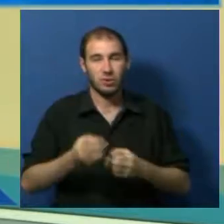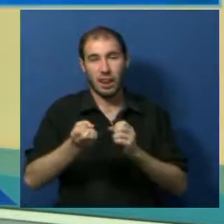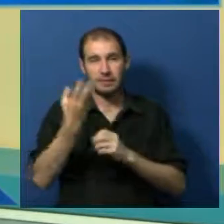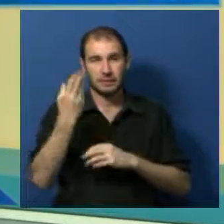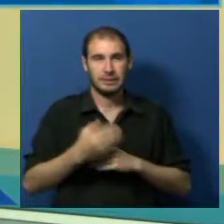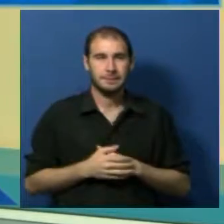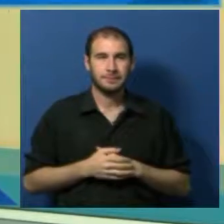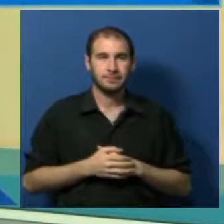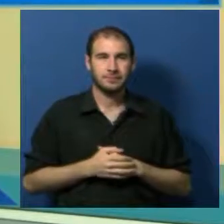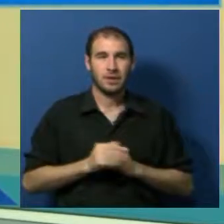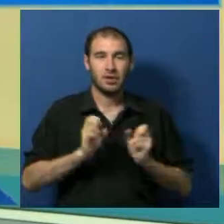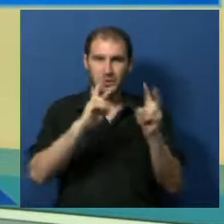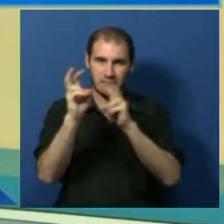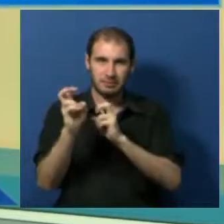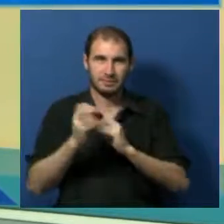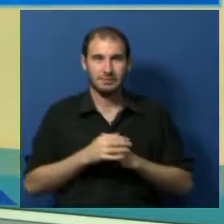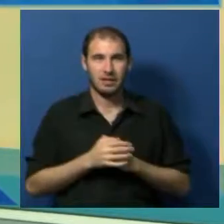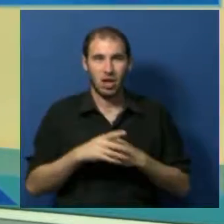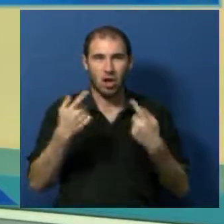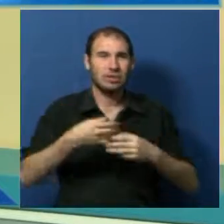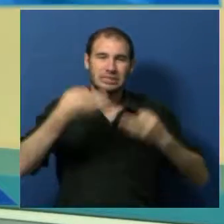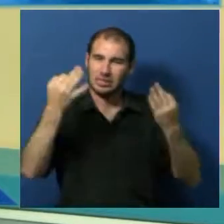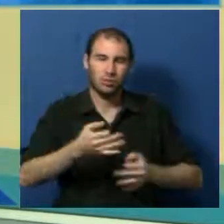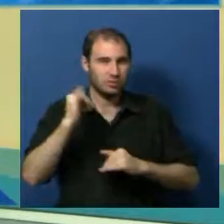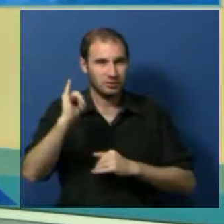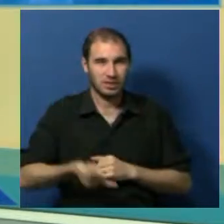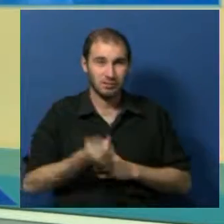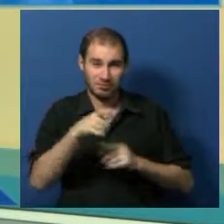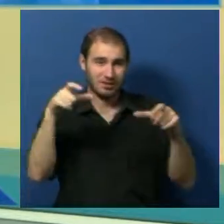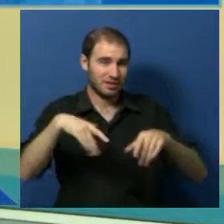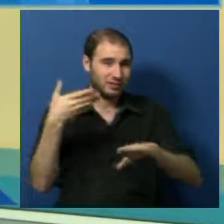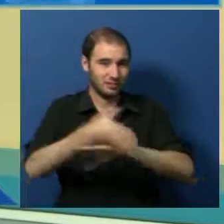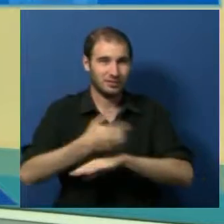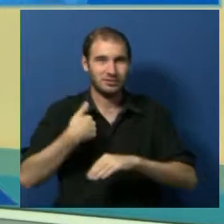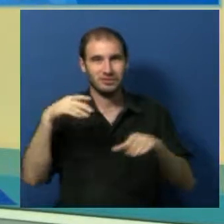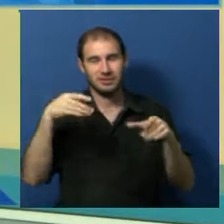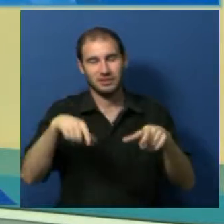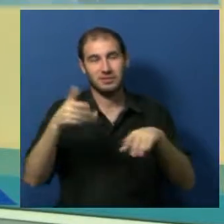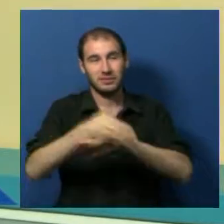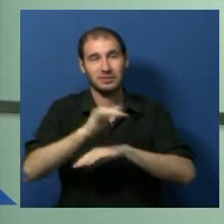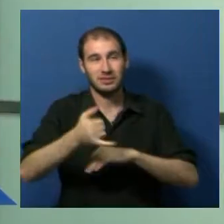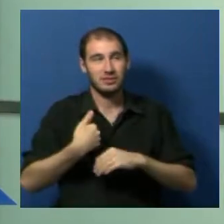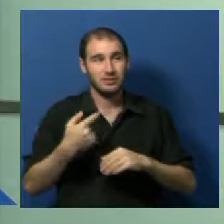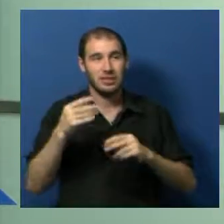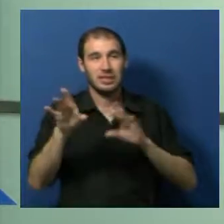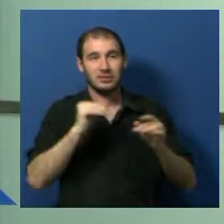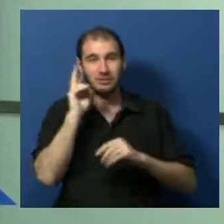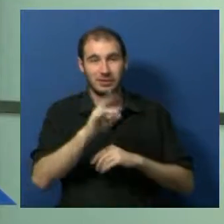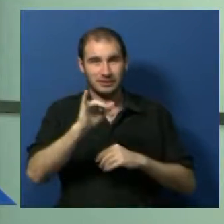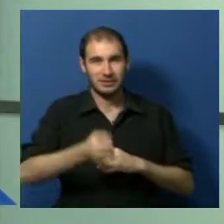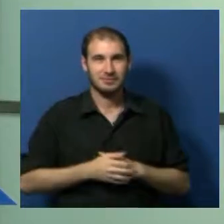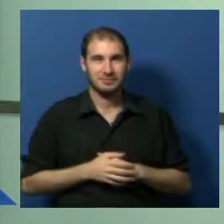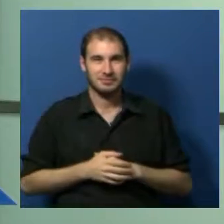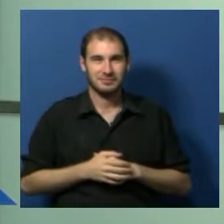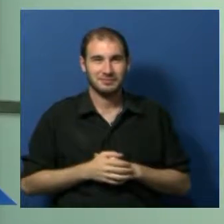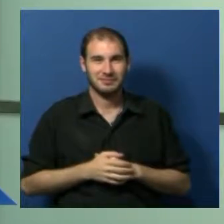mañana. Otra cosa que no sé, o sea, algo que sí está confirmado es que usted estuvo en la cancha. Sí, estuve en la cancha. Tuve la posibilidad de ver a la selección. Y